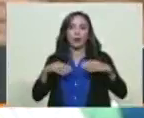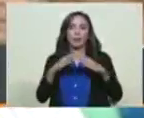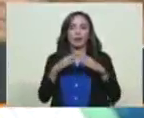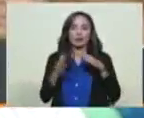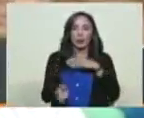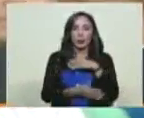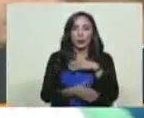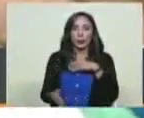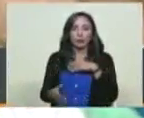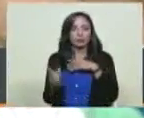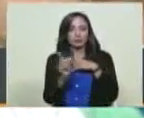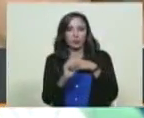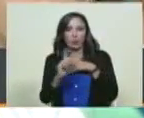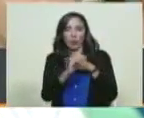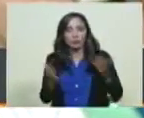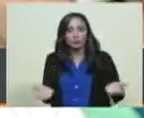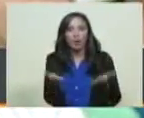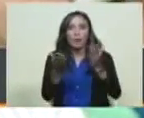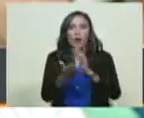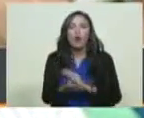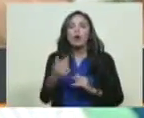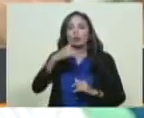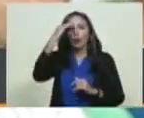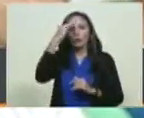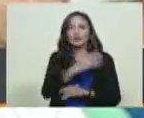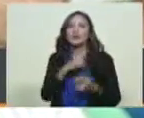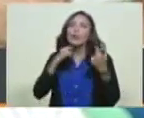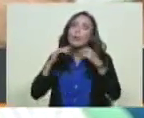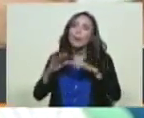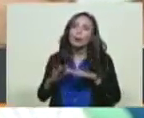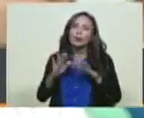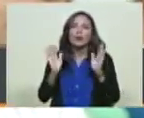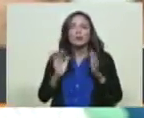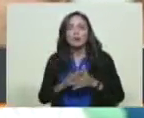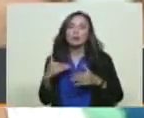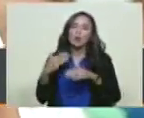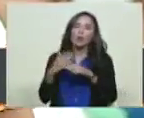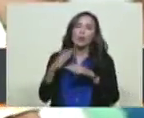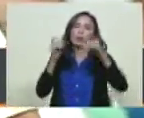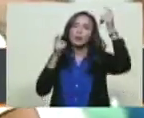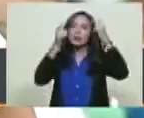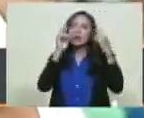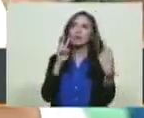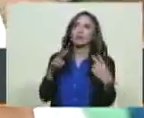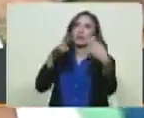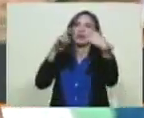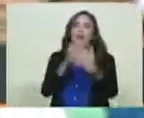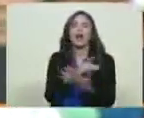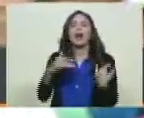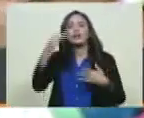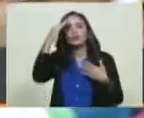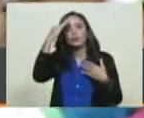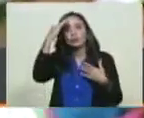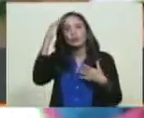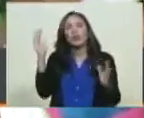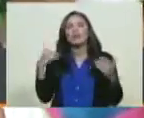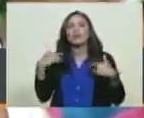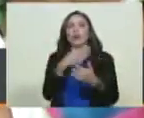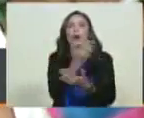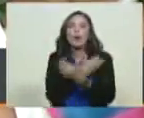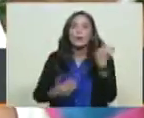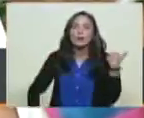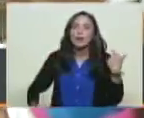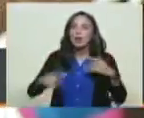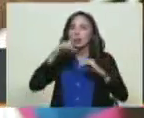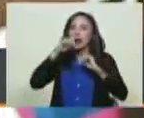yo sé que algún día voy a ver al presidente nicolás maduro y le voy a dar un abrazo y con eso voy a sellar mi compromiso